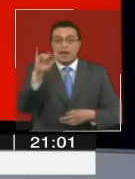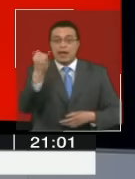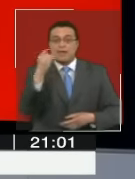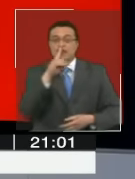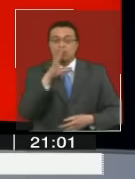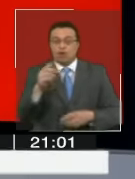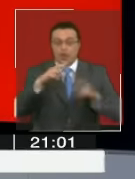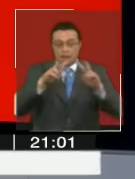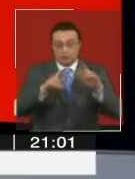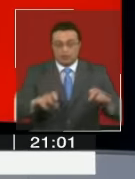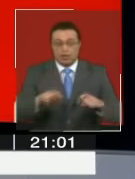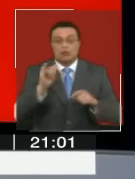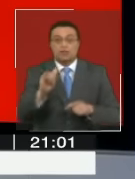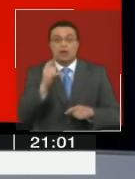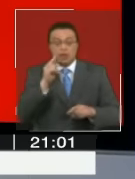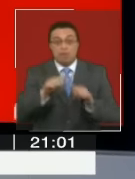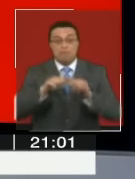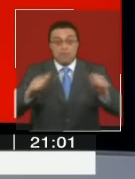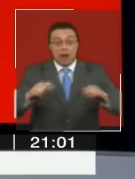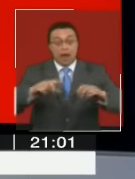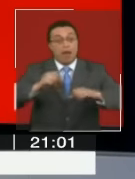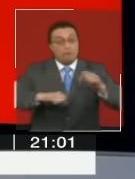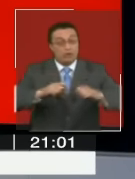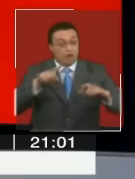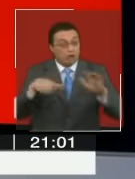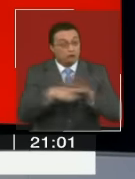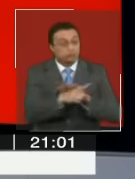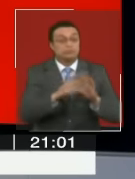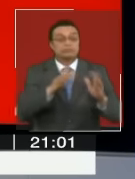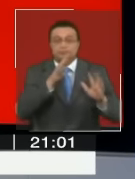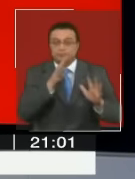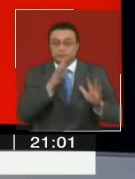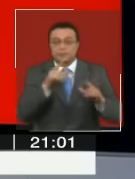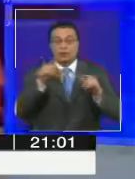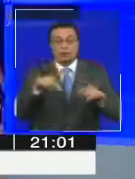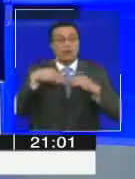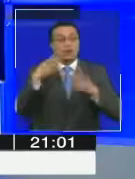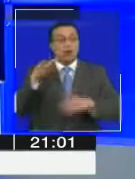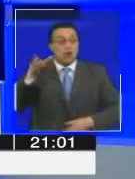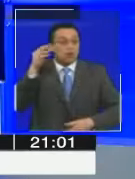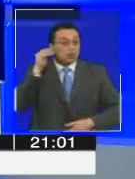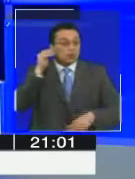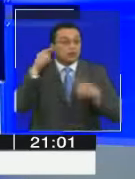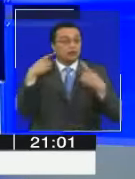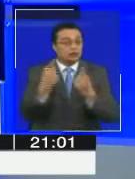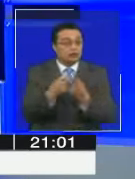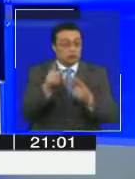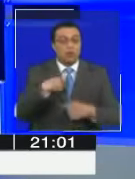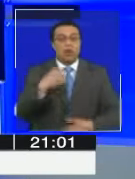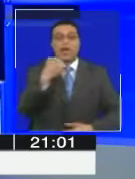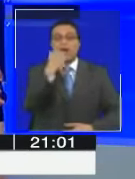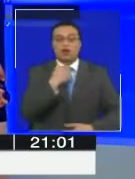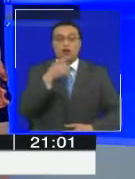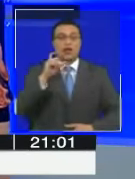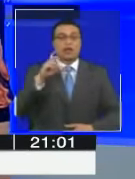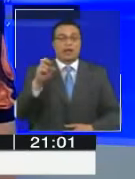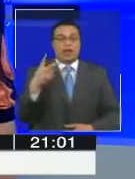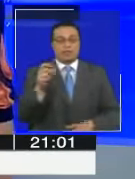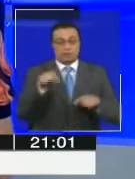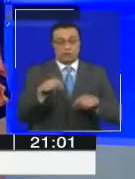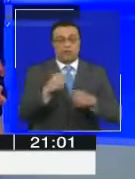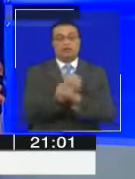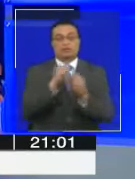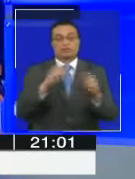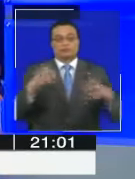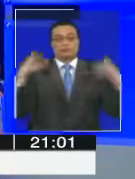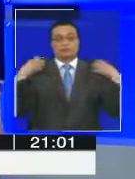investiga y si hubiera más empresas involucradas. A la salida, como escucharon, Insunza dijo: cometí un error grave y por eso renuncié a mi